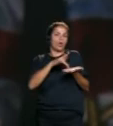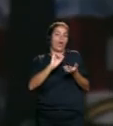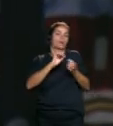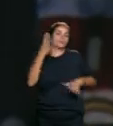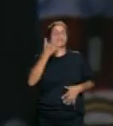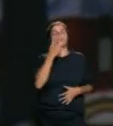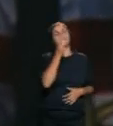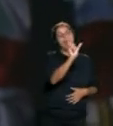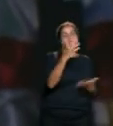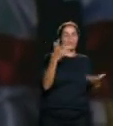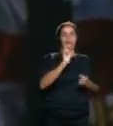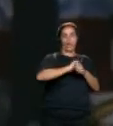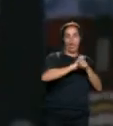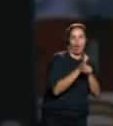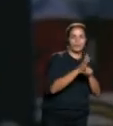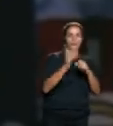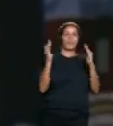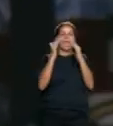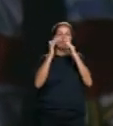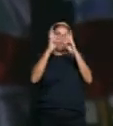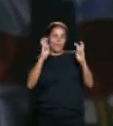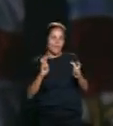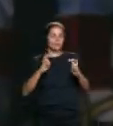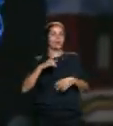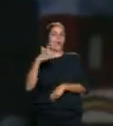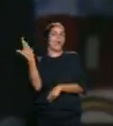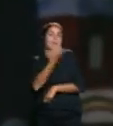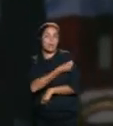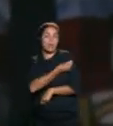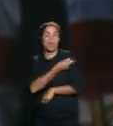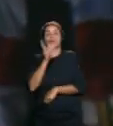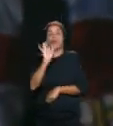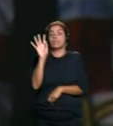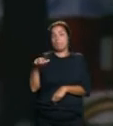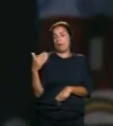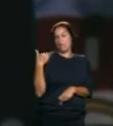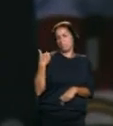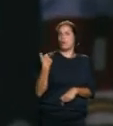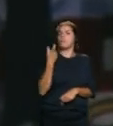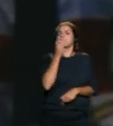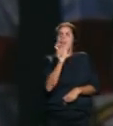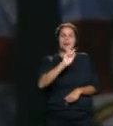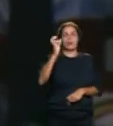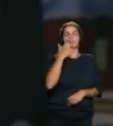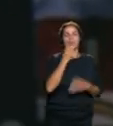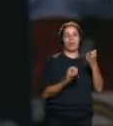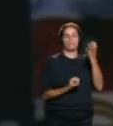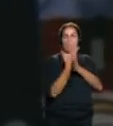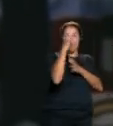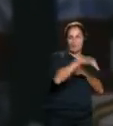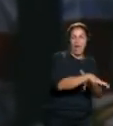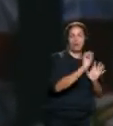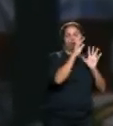COVID, confinamiento, vacuna, o más recientemente otras como volcán,